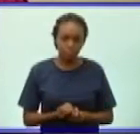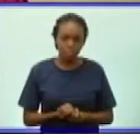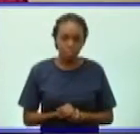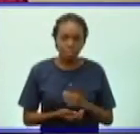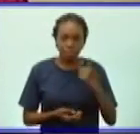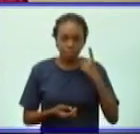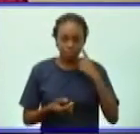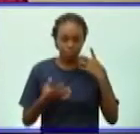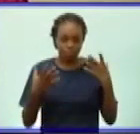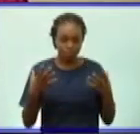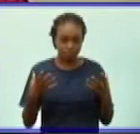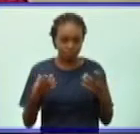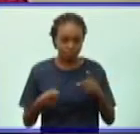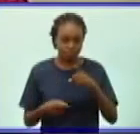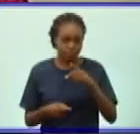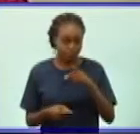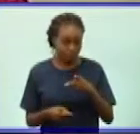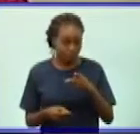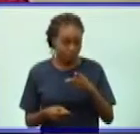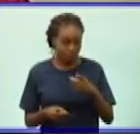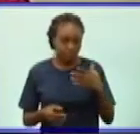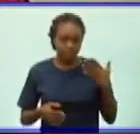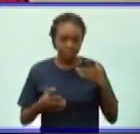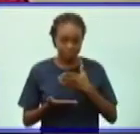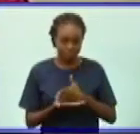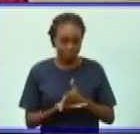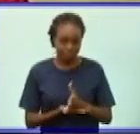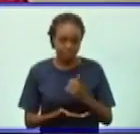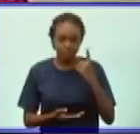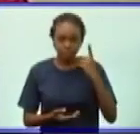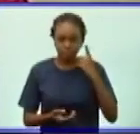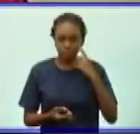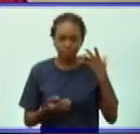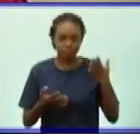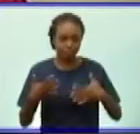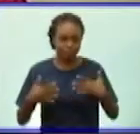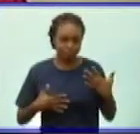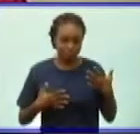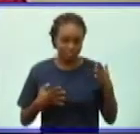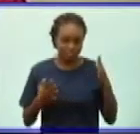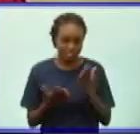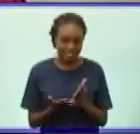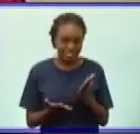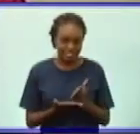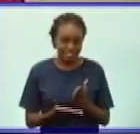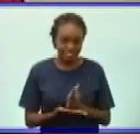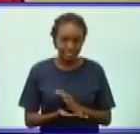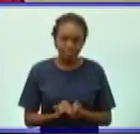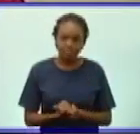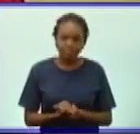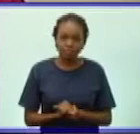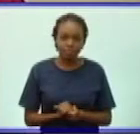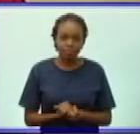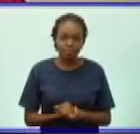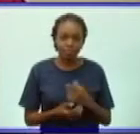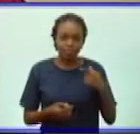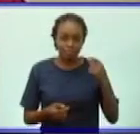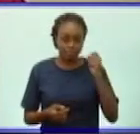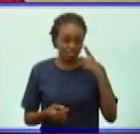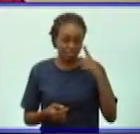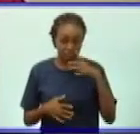que ustedes continúen viendo las teleclases, independientemente que ya ustedes saben que la evaluación final es un